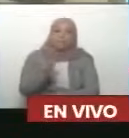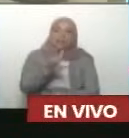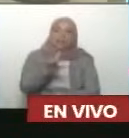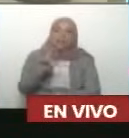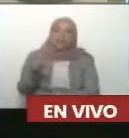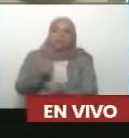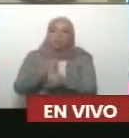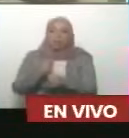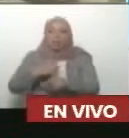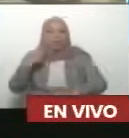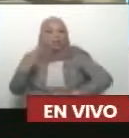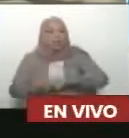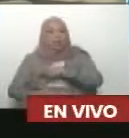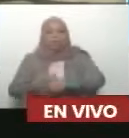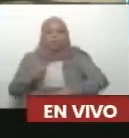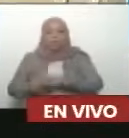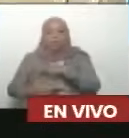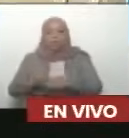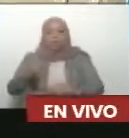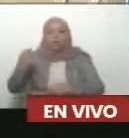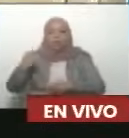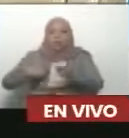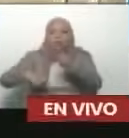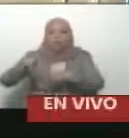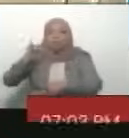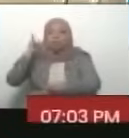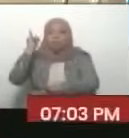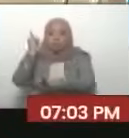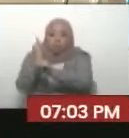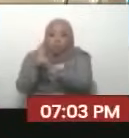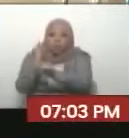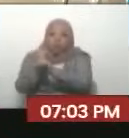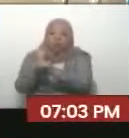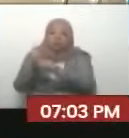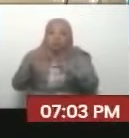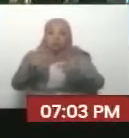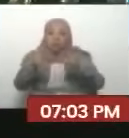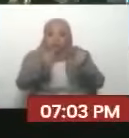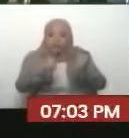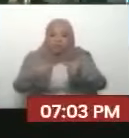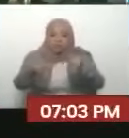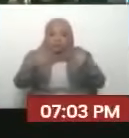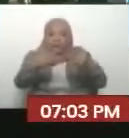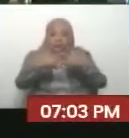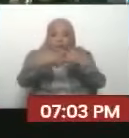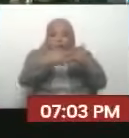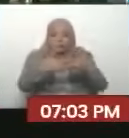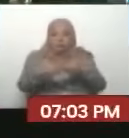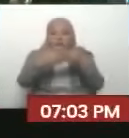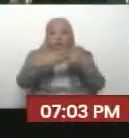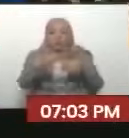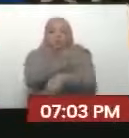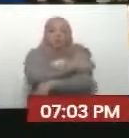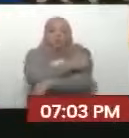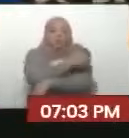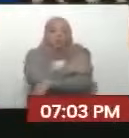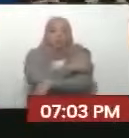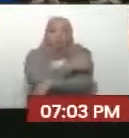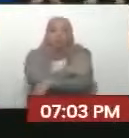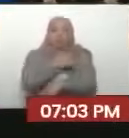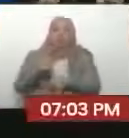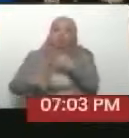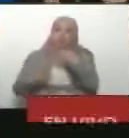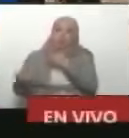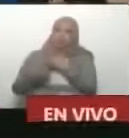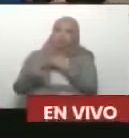rebelión bolivariana contra el Fondo Monetario Internacional, contra el imperialismo, contra la derecha neoliberal, contra